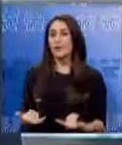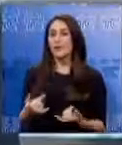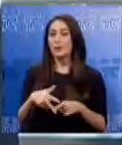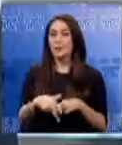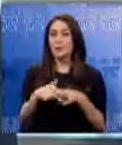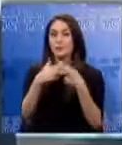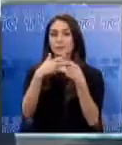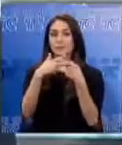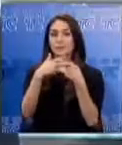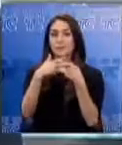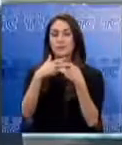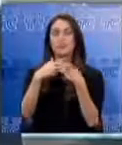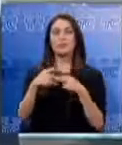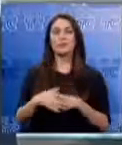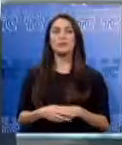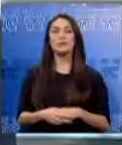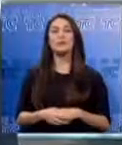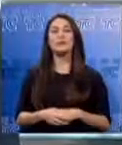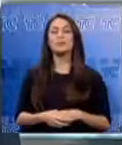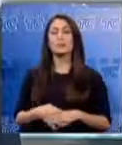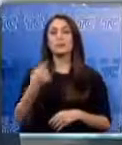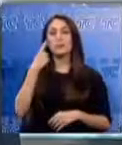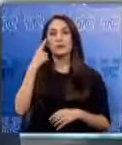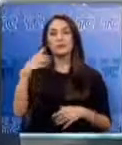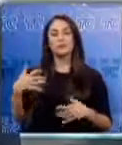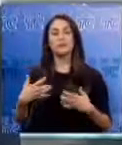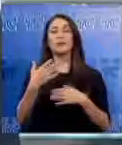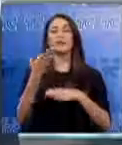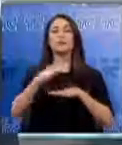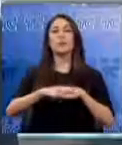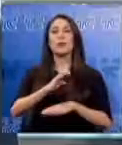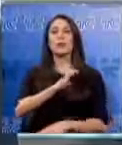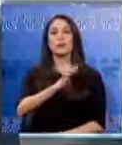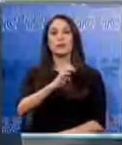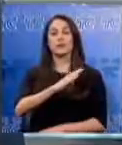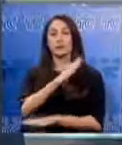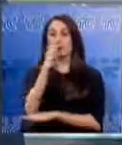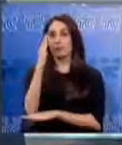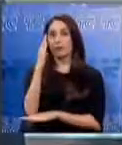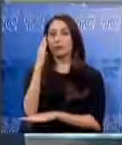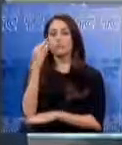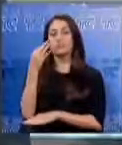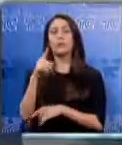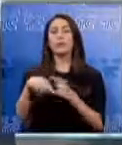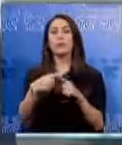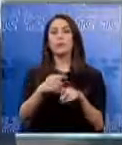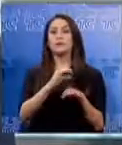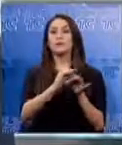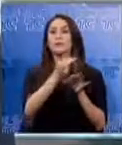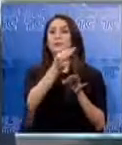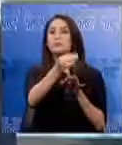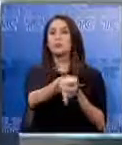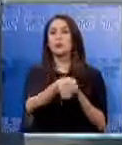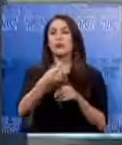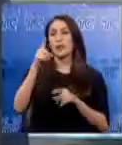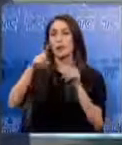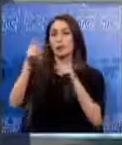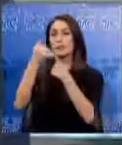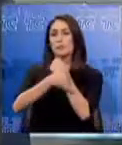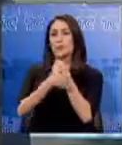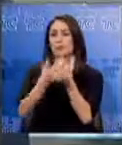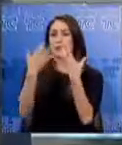empezando una cruzada global para un pacto ético ya a nivel nacional y a nivel global, que algunos países